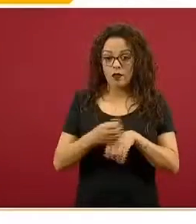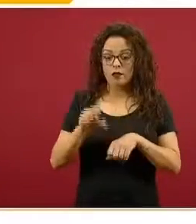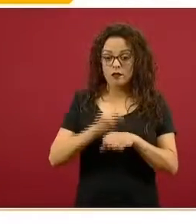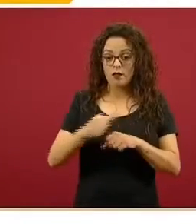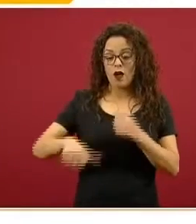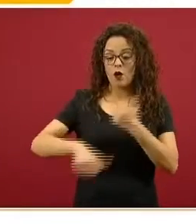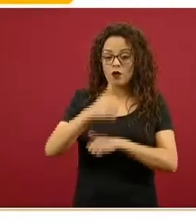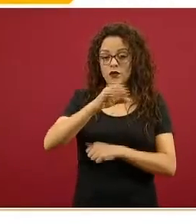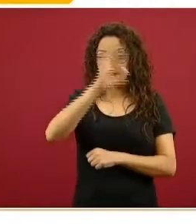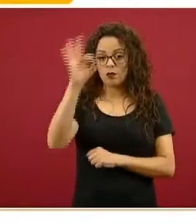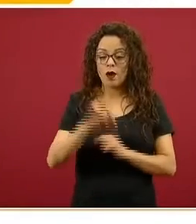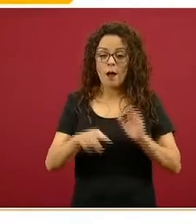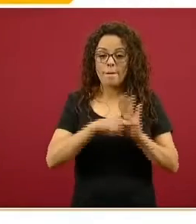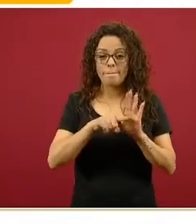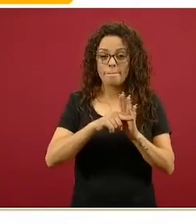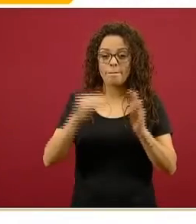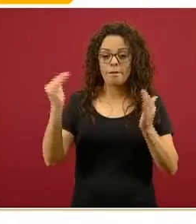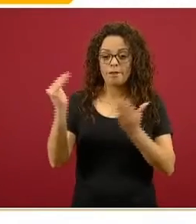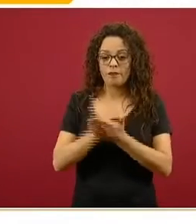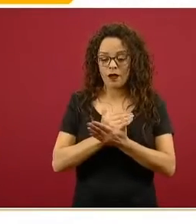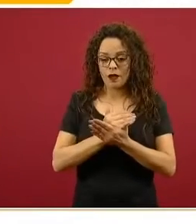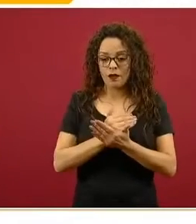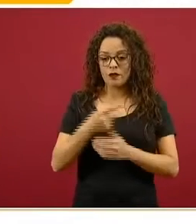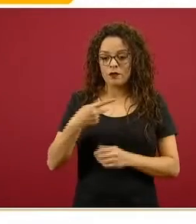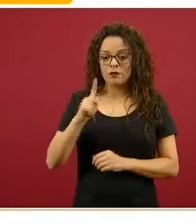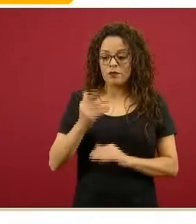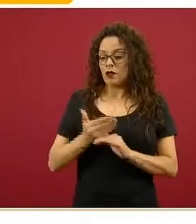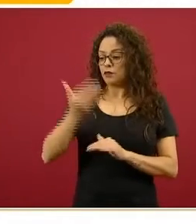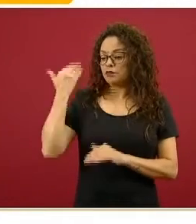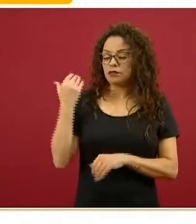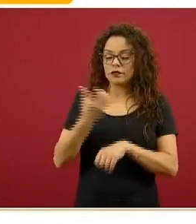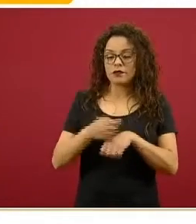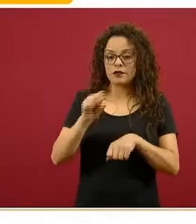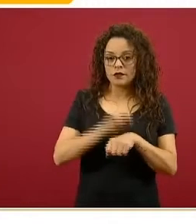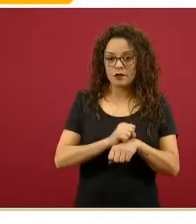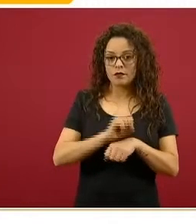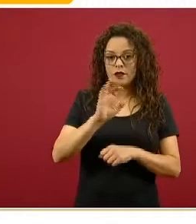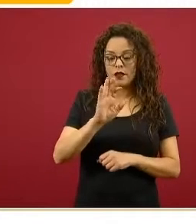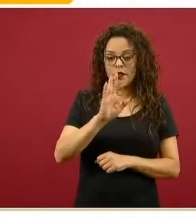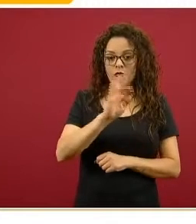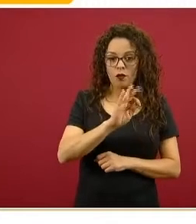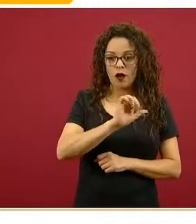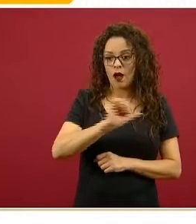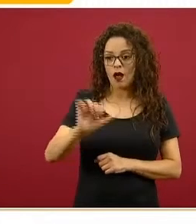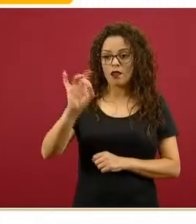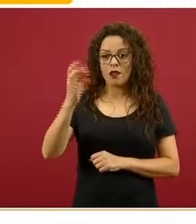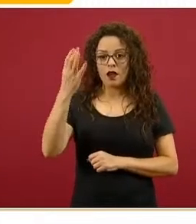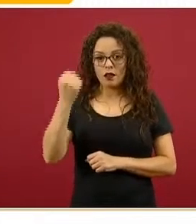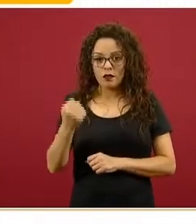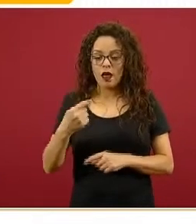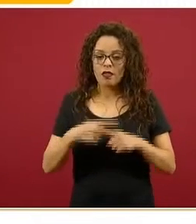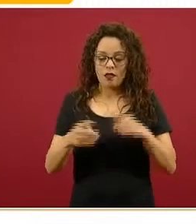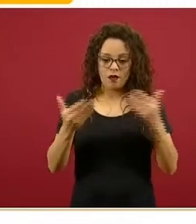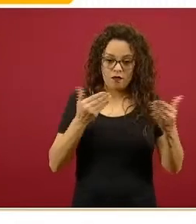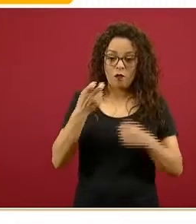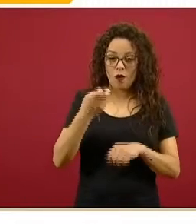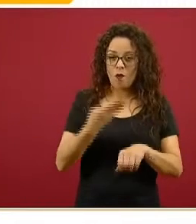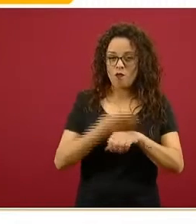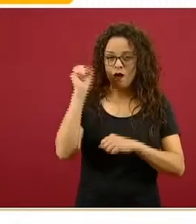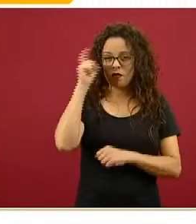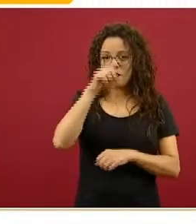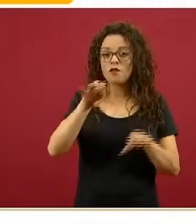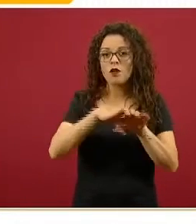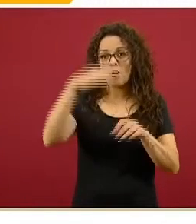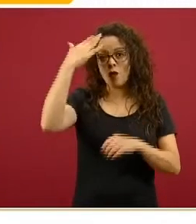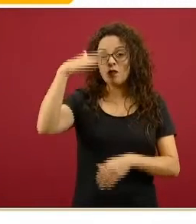el 11%, pero después de un incremento que tuvo de la semana 40 a la 39, por lo tanto es difícil ahora calificar qué es lo